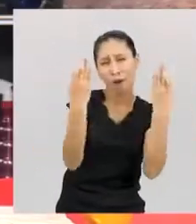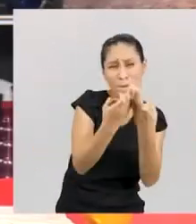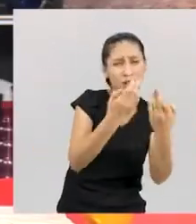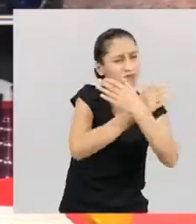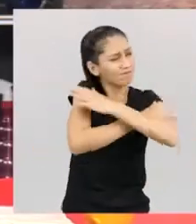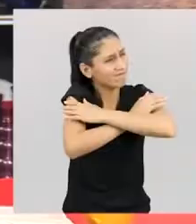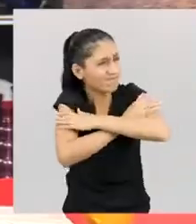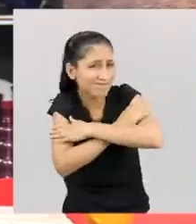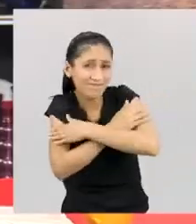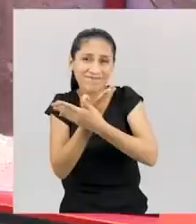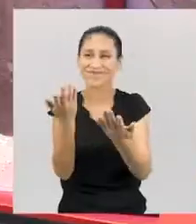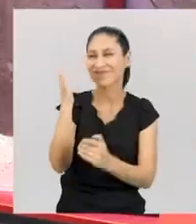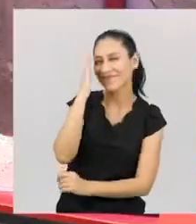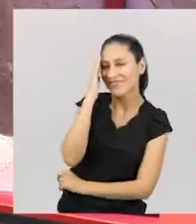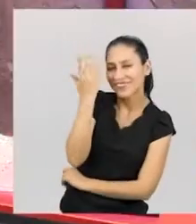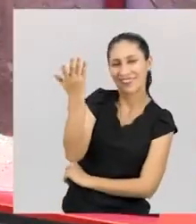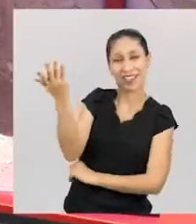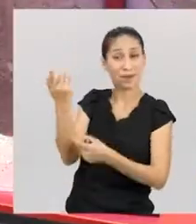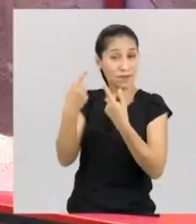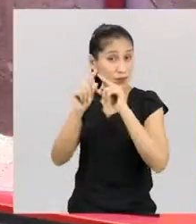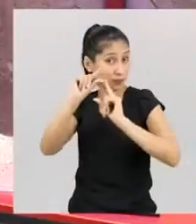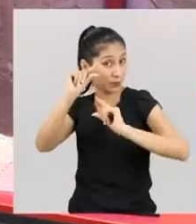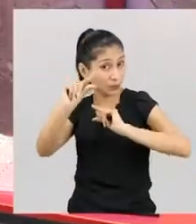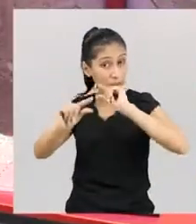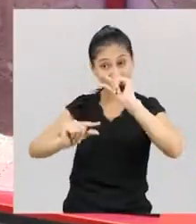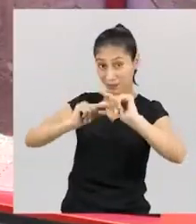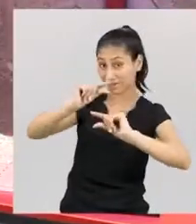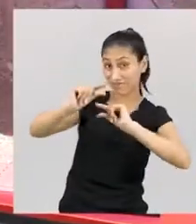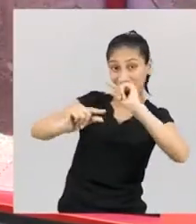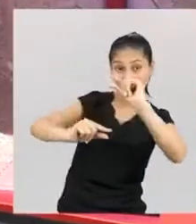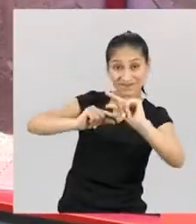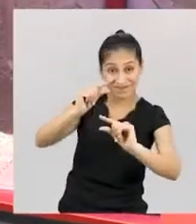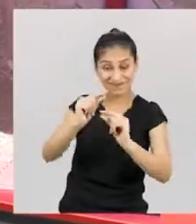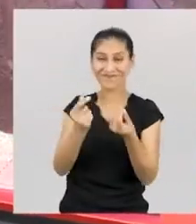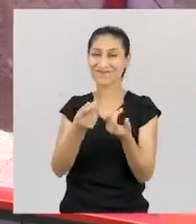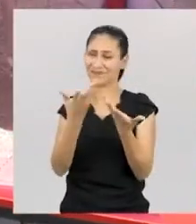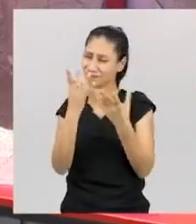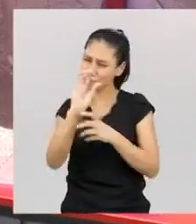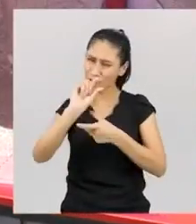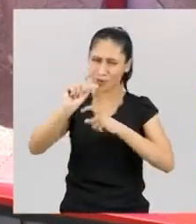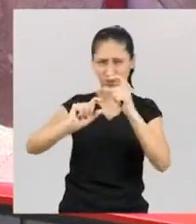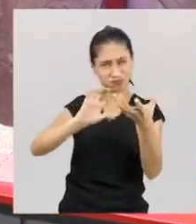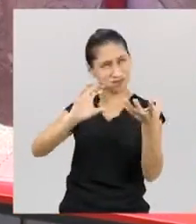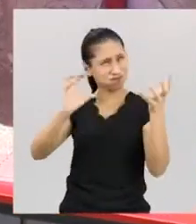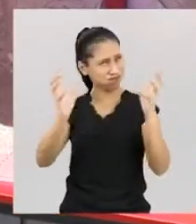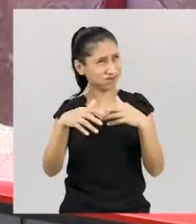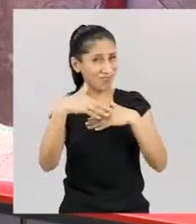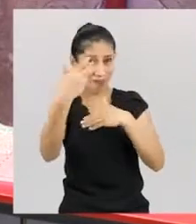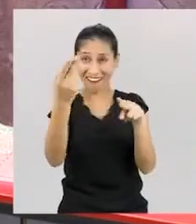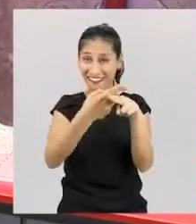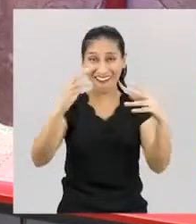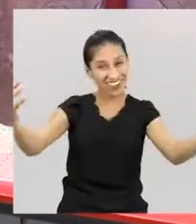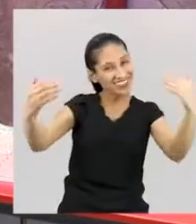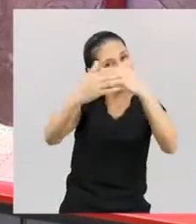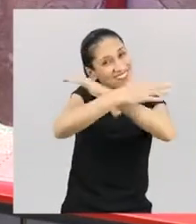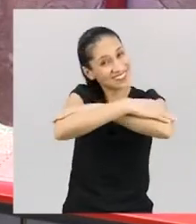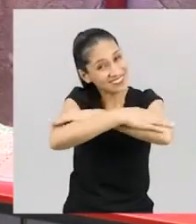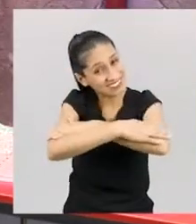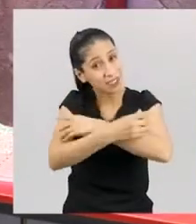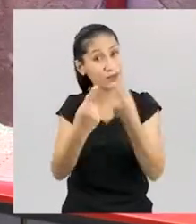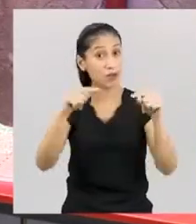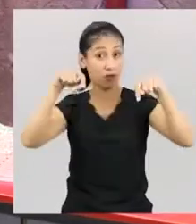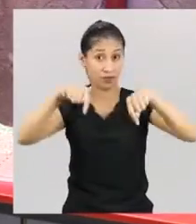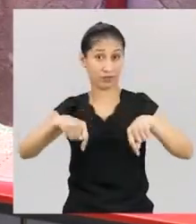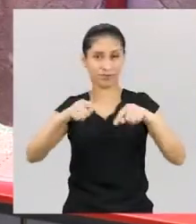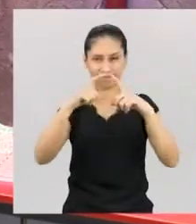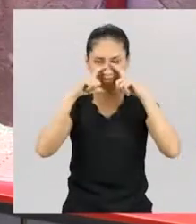o mis amigos más cercanos? Yo sé, Joaquín, pero poco a poco, las cosas están mejorando y pronto nos vamos a poder abrazar. Hay que